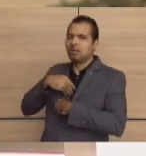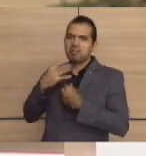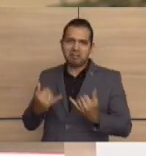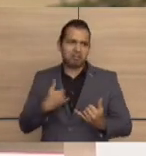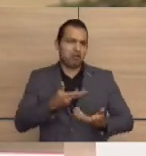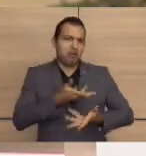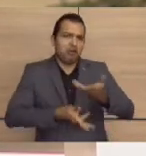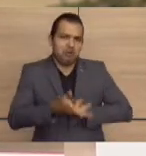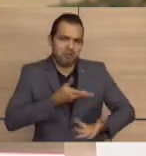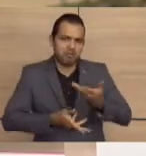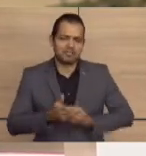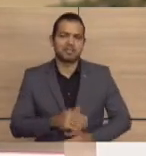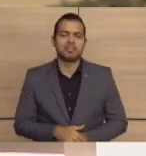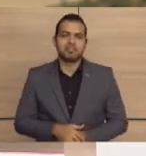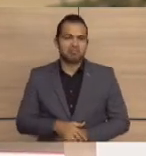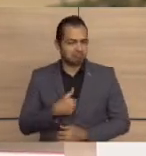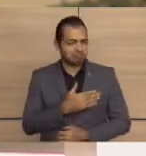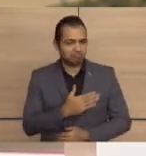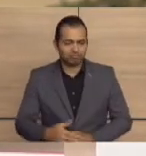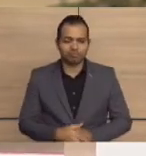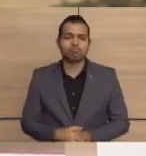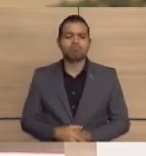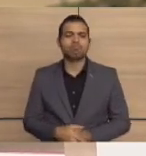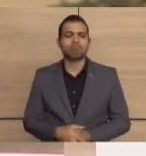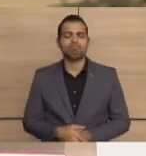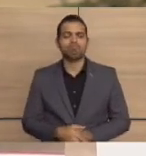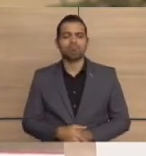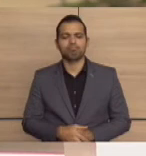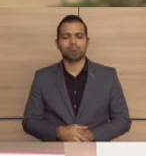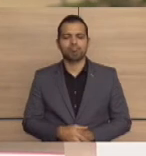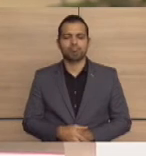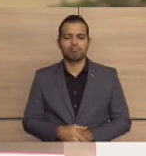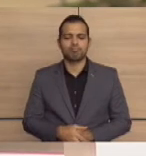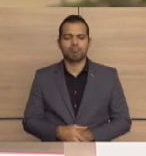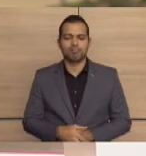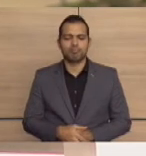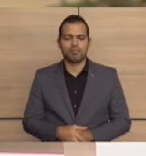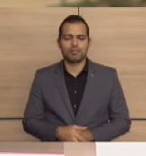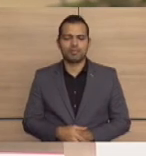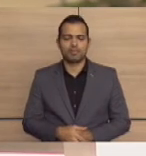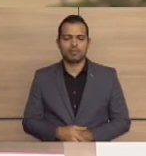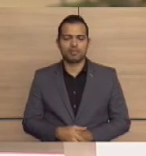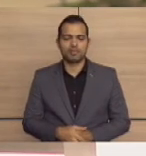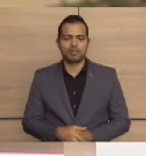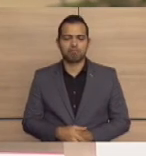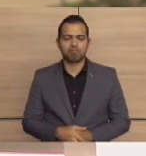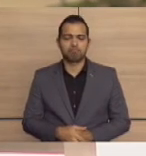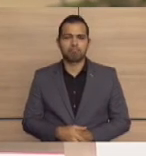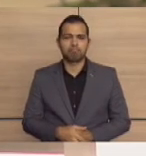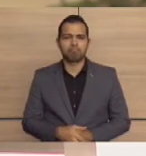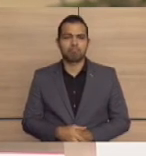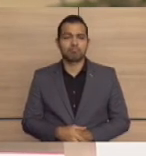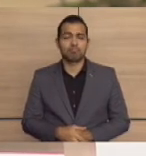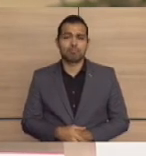también niños, yo pienso que todos los que vamos a favorecer a nuestra comunidad tenemos una conciencia